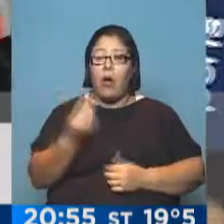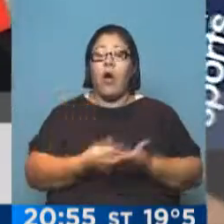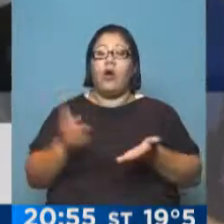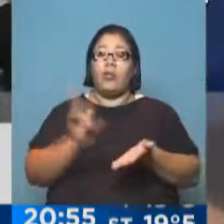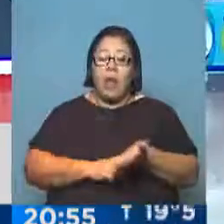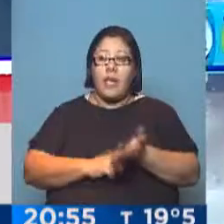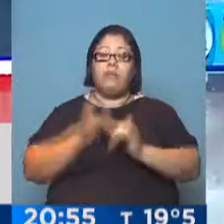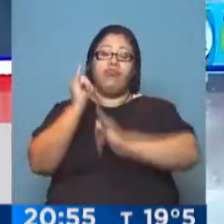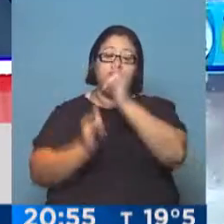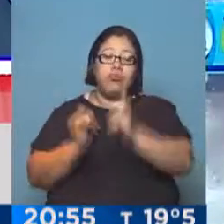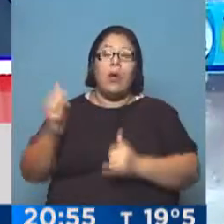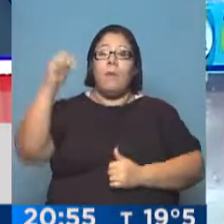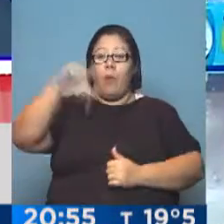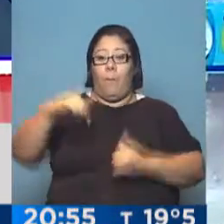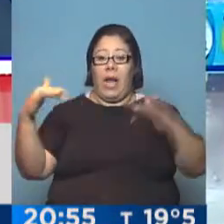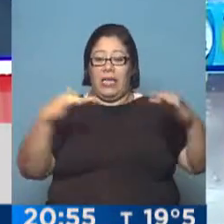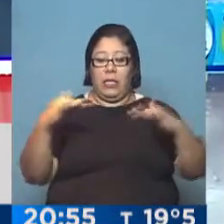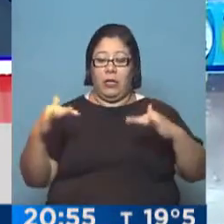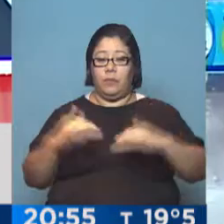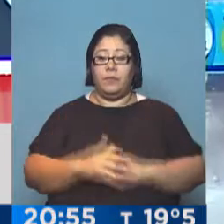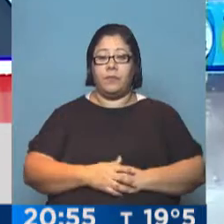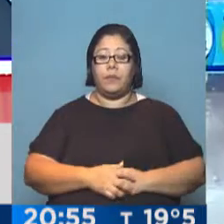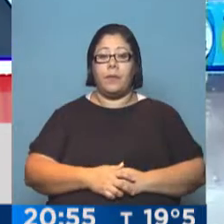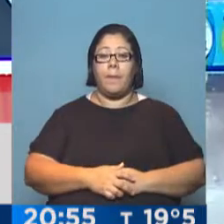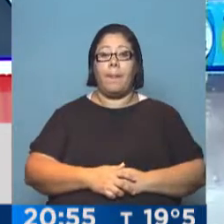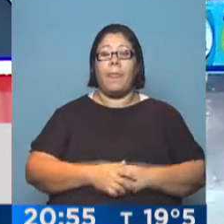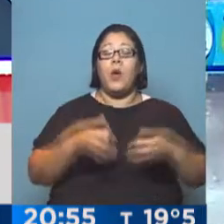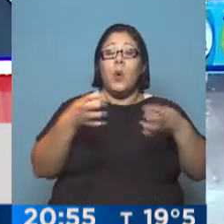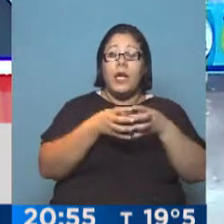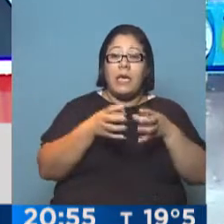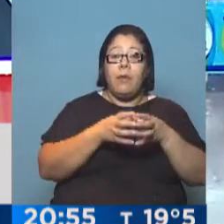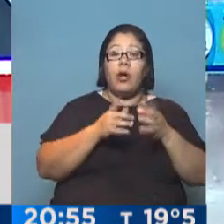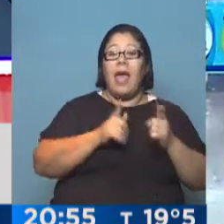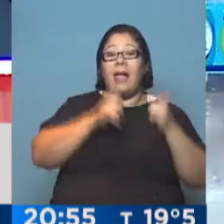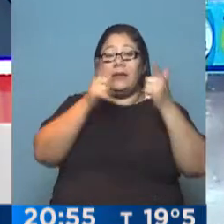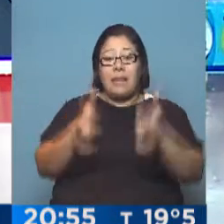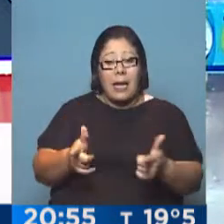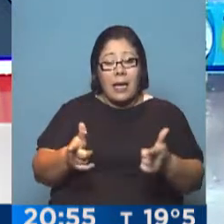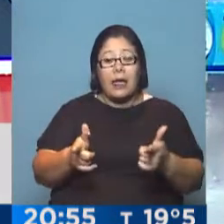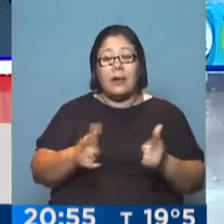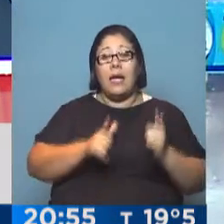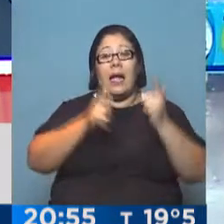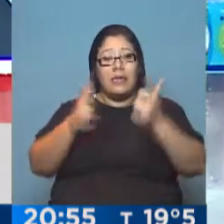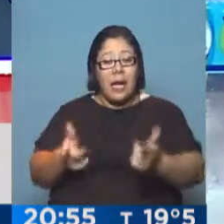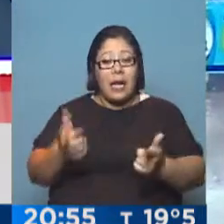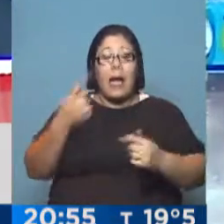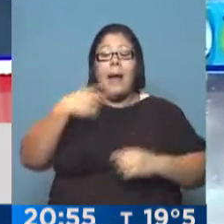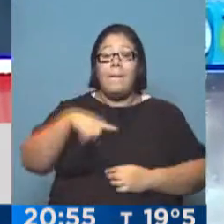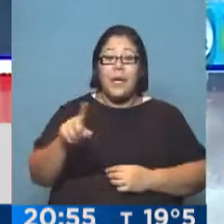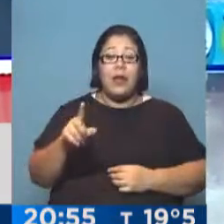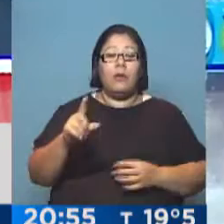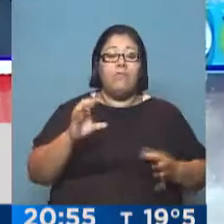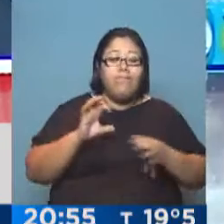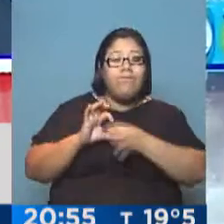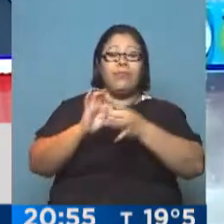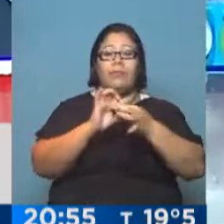teórico para el partido de hoy. Somos un equipo que ataca con mucha gente y bueno, y debemos conectarnos bien.